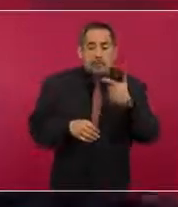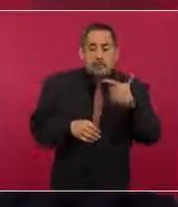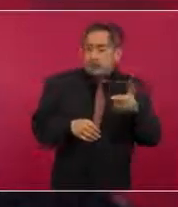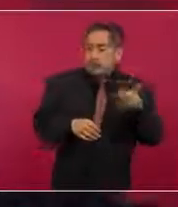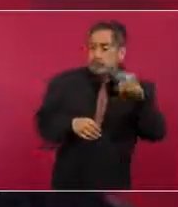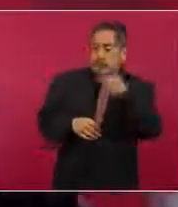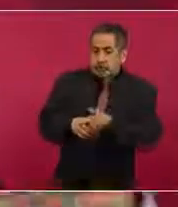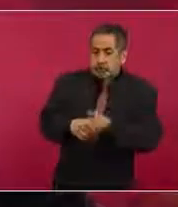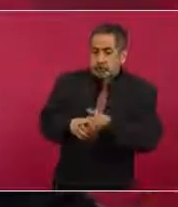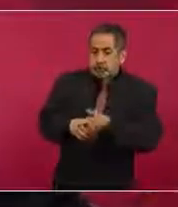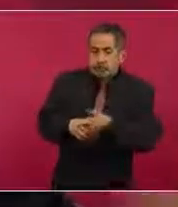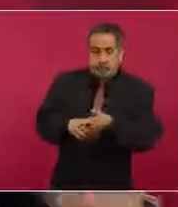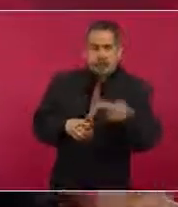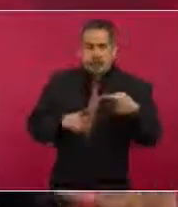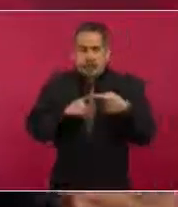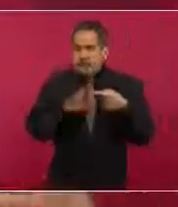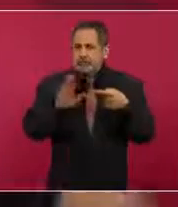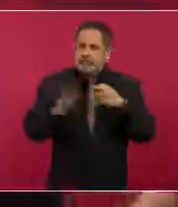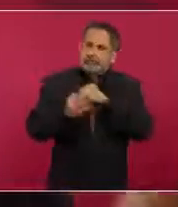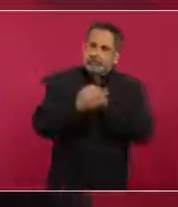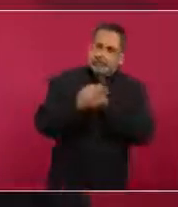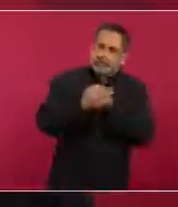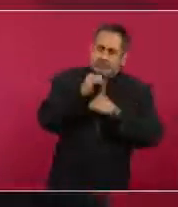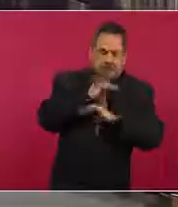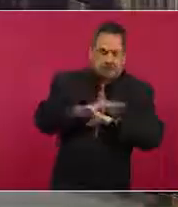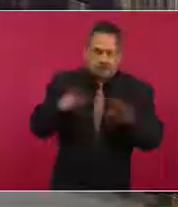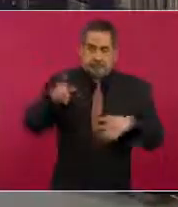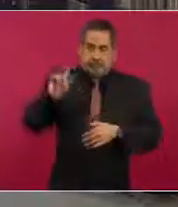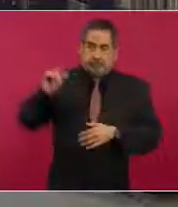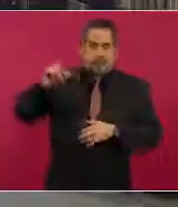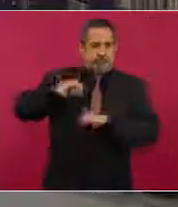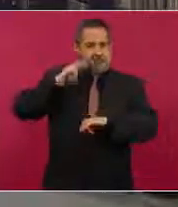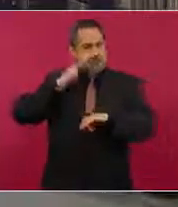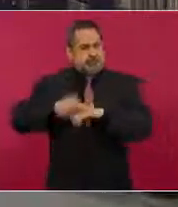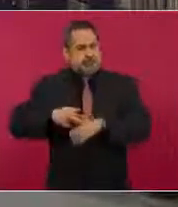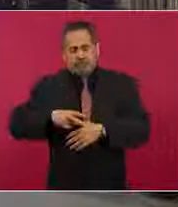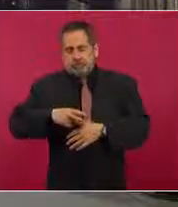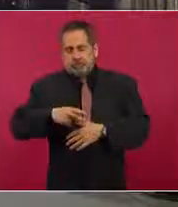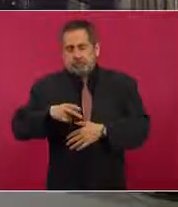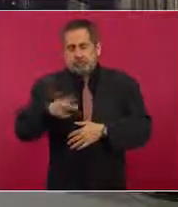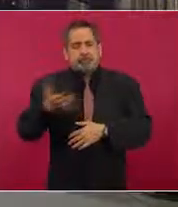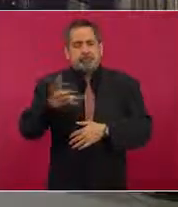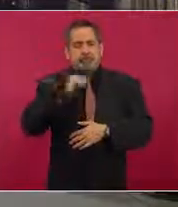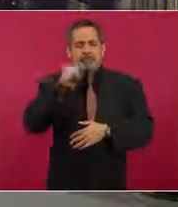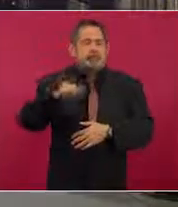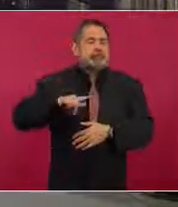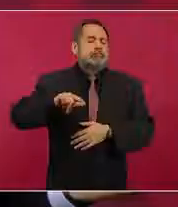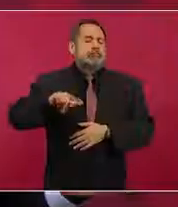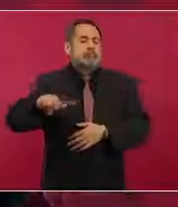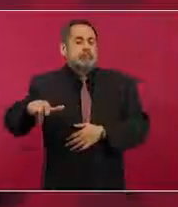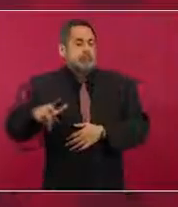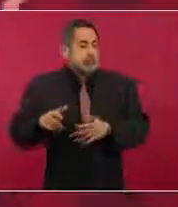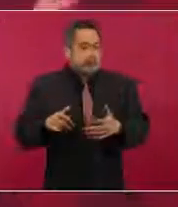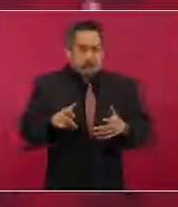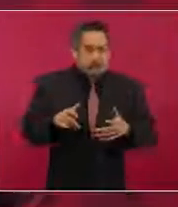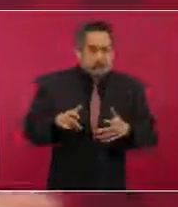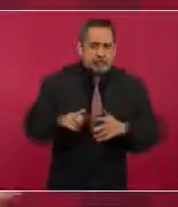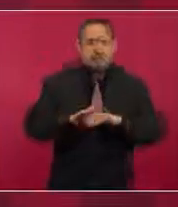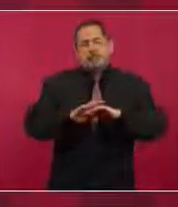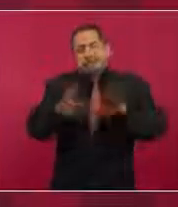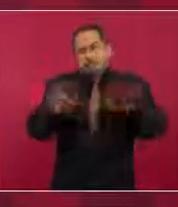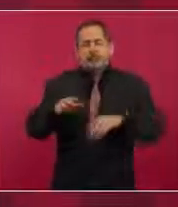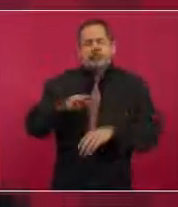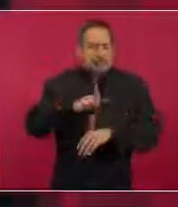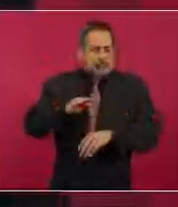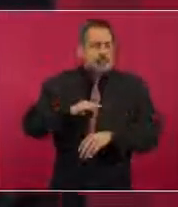se agotaron todas las instancias y la autoridad no está haciendo nada, pues existe en